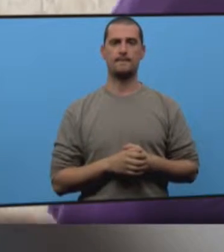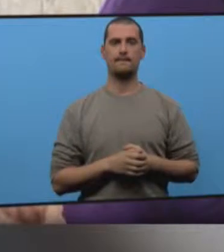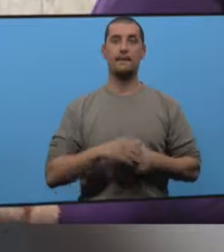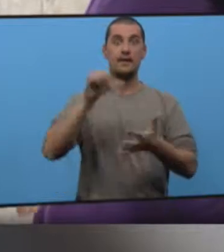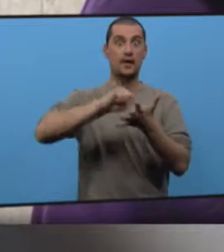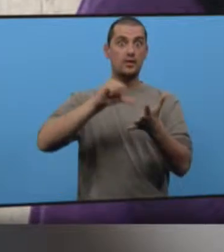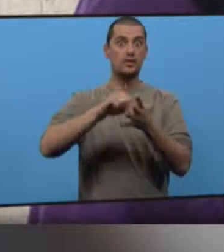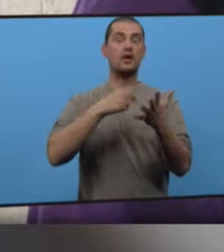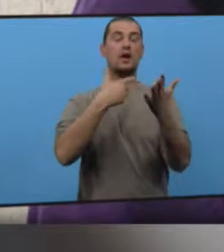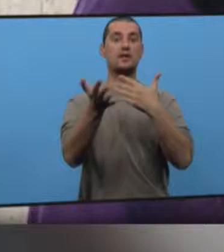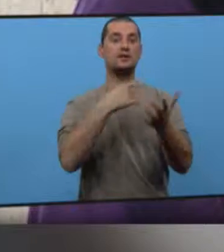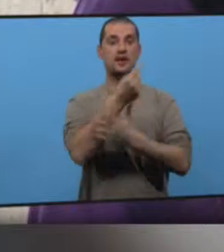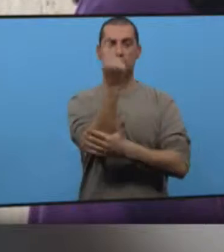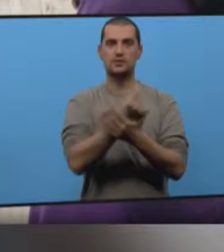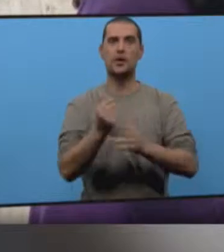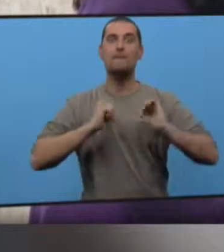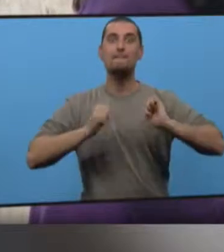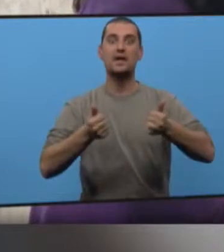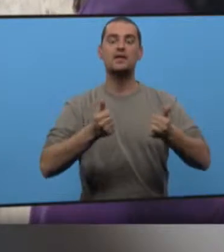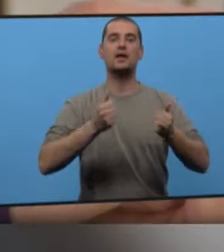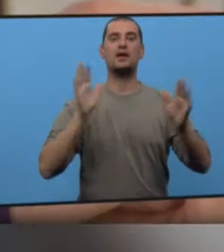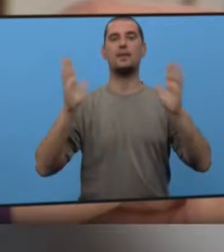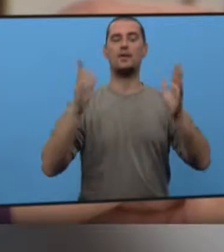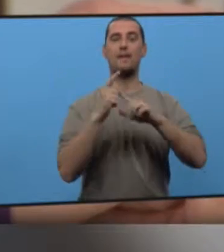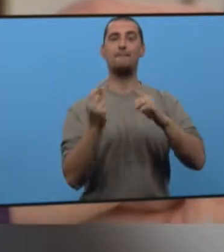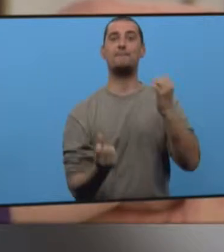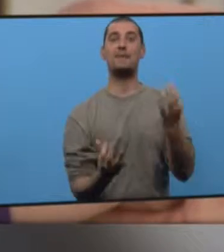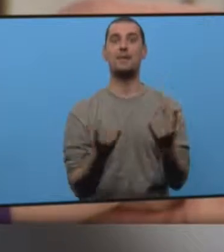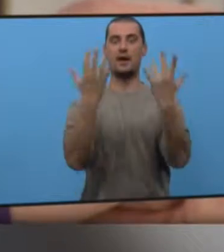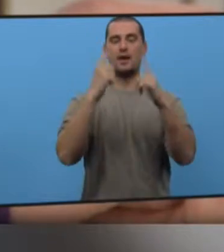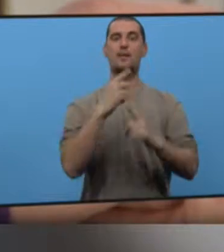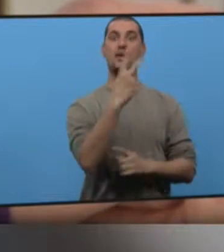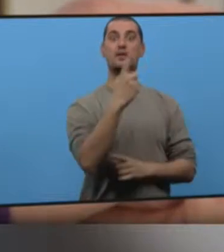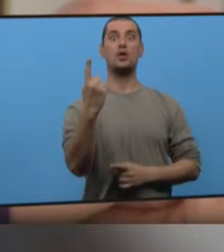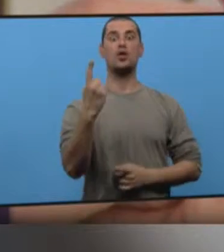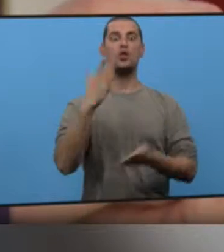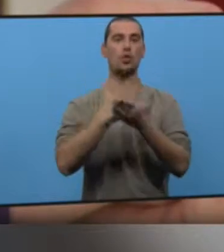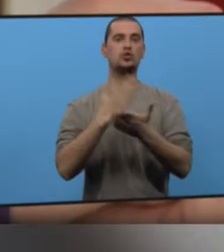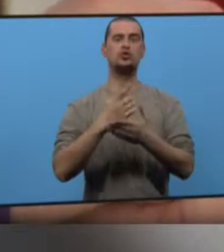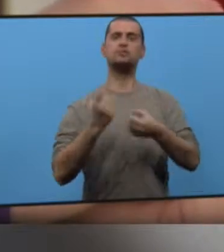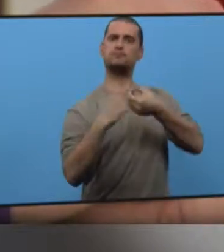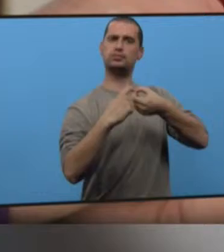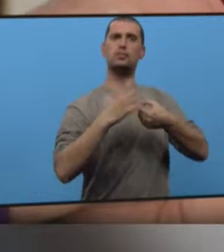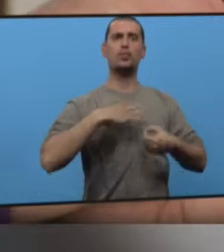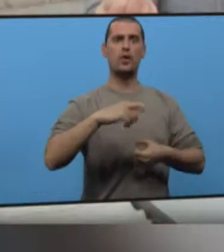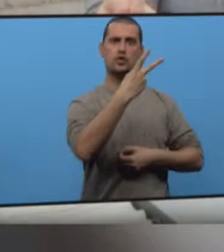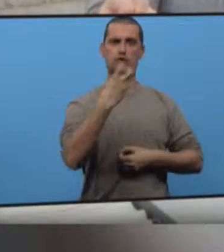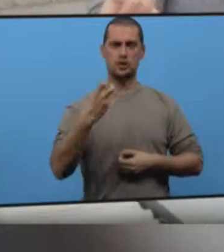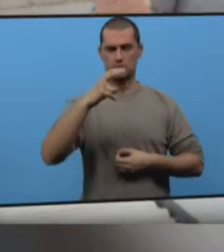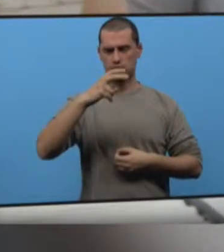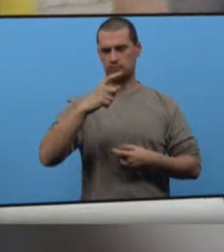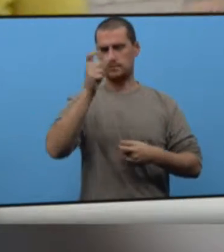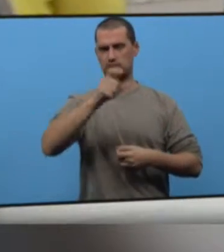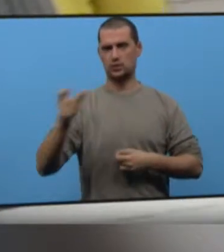O Centraz arrinca o próximo lunes a tempada de primavera con 21 novos cursos aos que poderán acceder máis de 200 persoas. Un curso de elaboración de